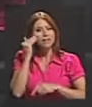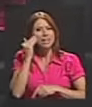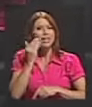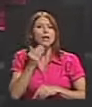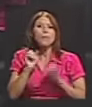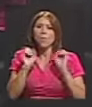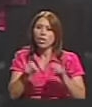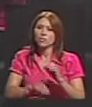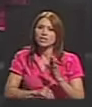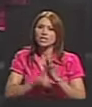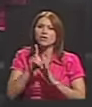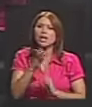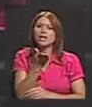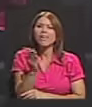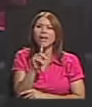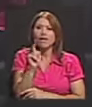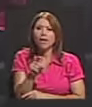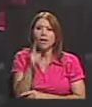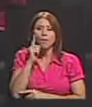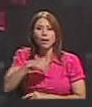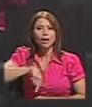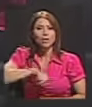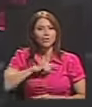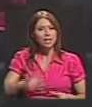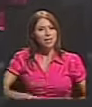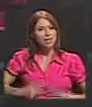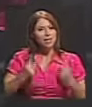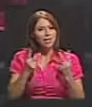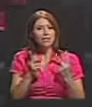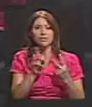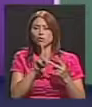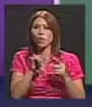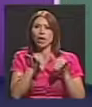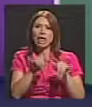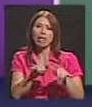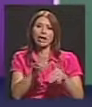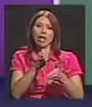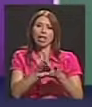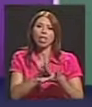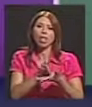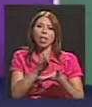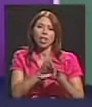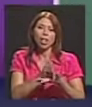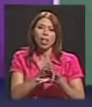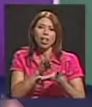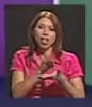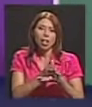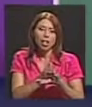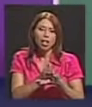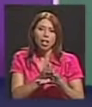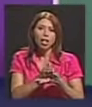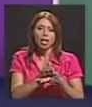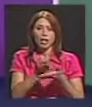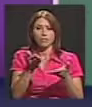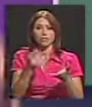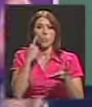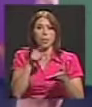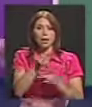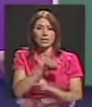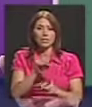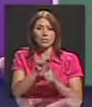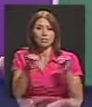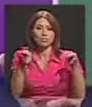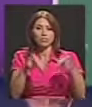desarrollar para que nuestras vidas no se queden congeladas a partir de aquello que nos aconteció y que ahora